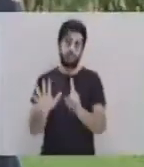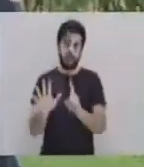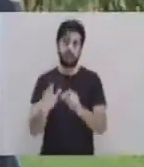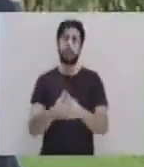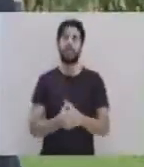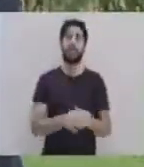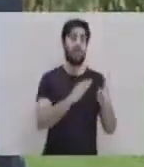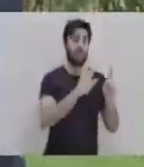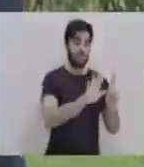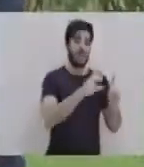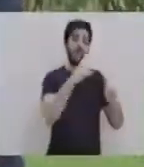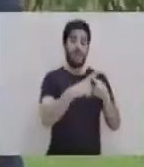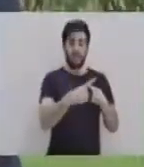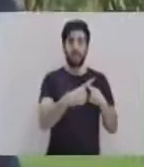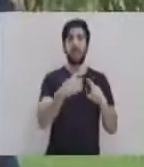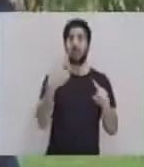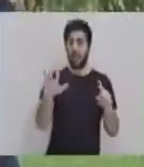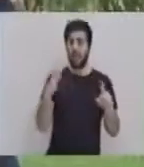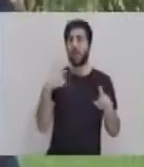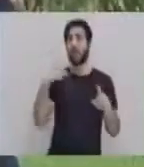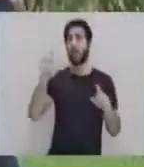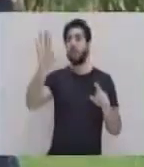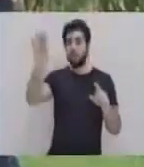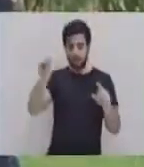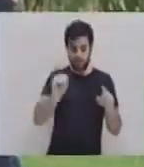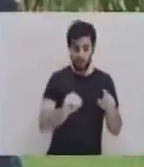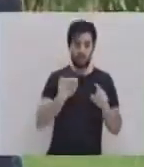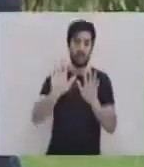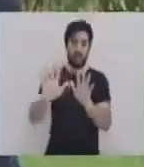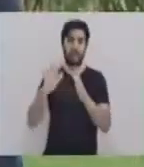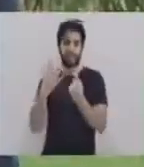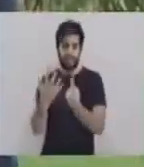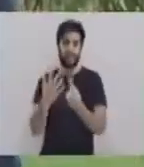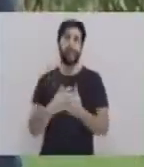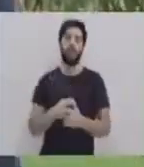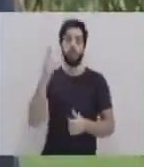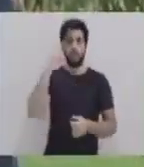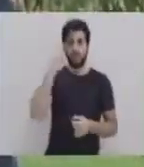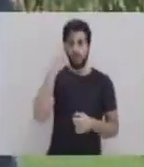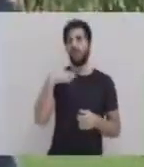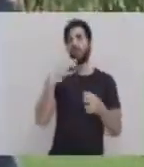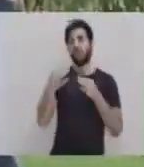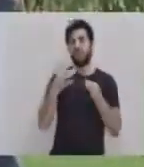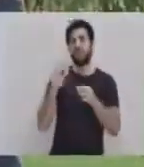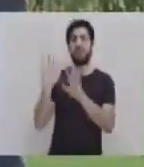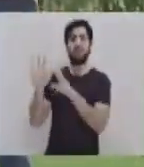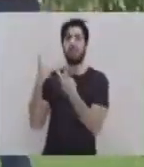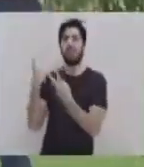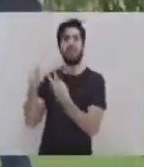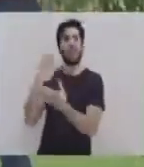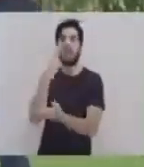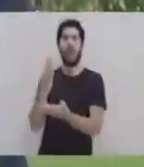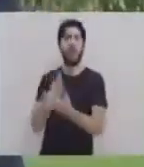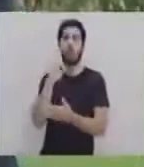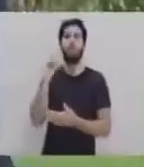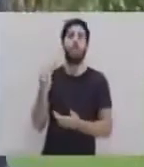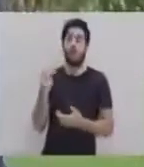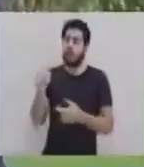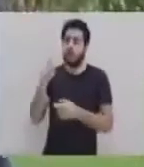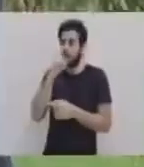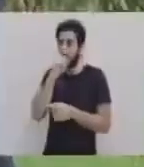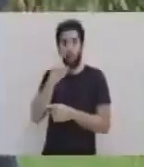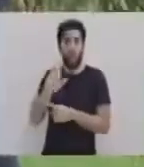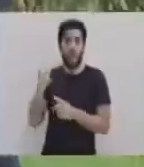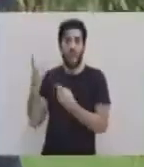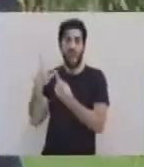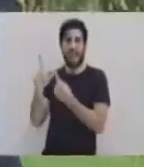recuerdas por qué ya no tomamos el 17? Sí, porque no tiene una variable, entonces se elimina. Muy bien. Justo en este punto